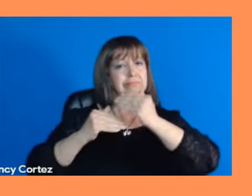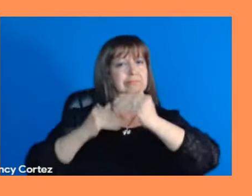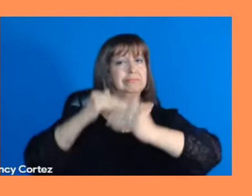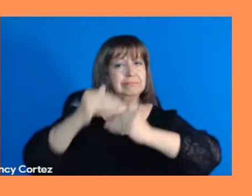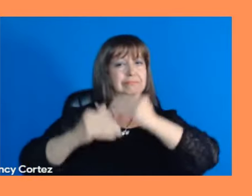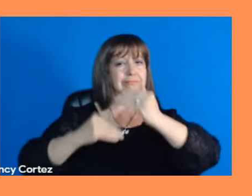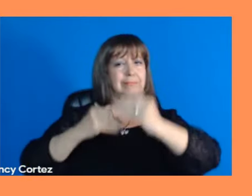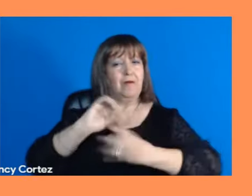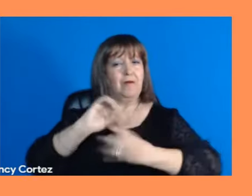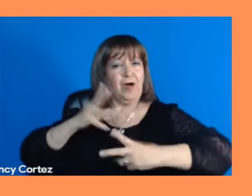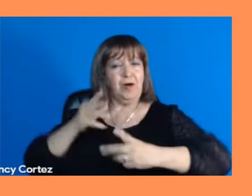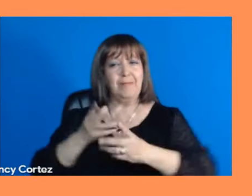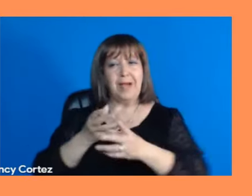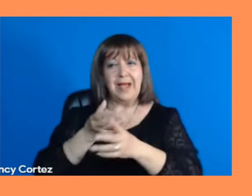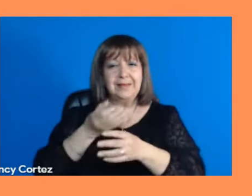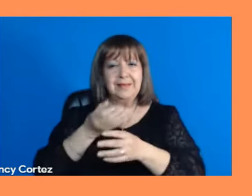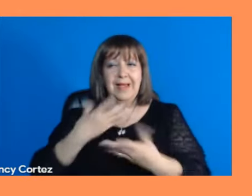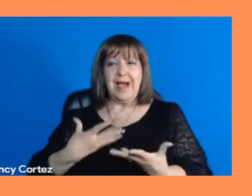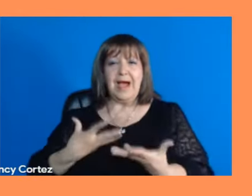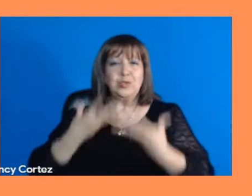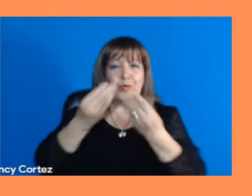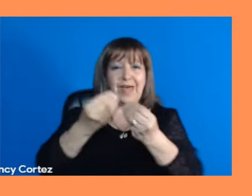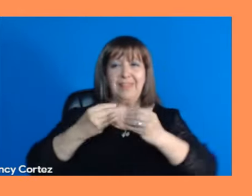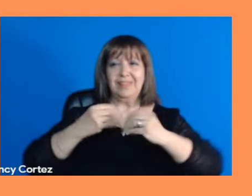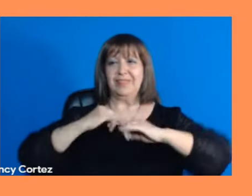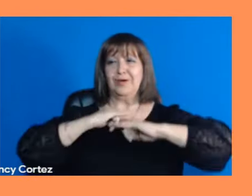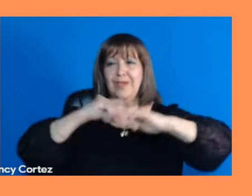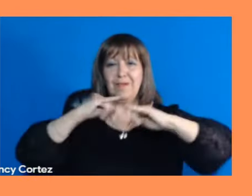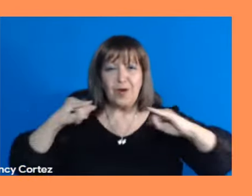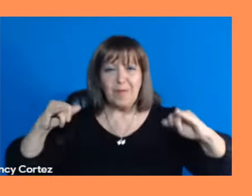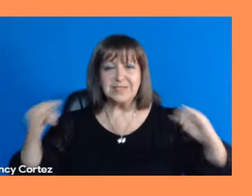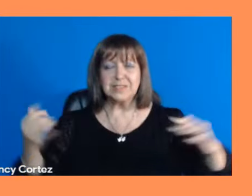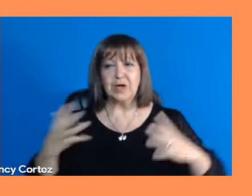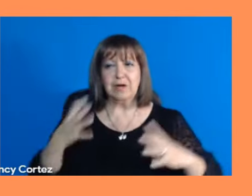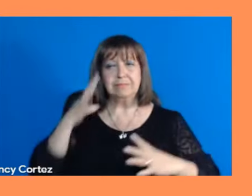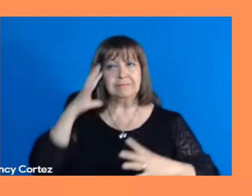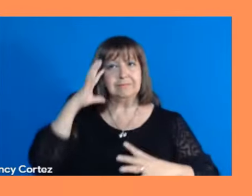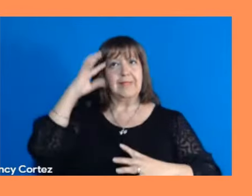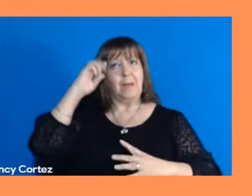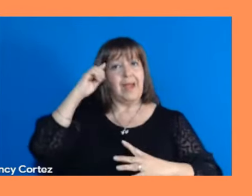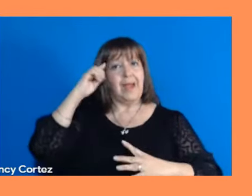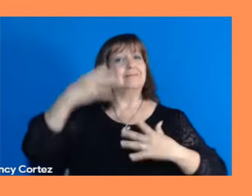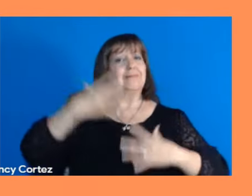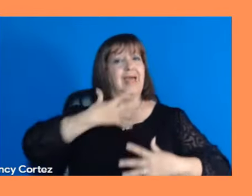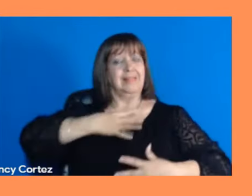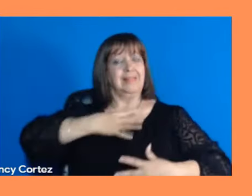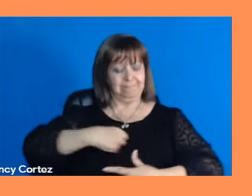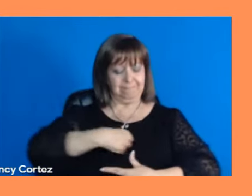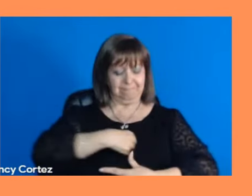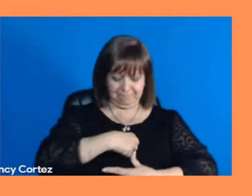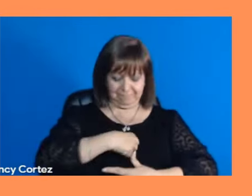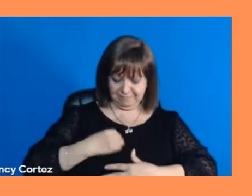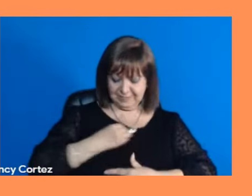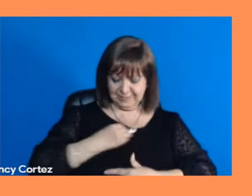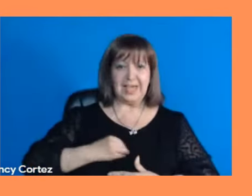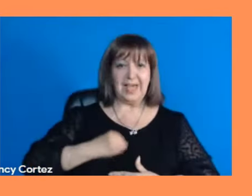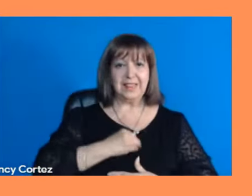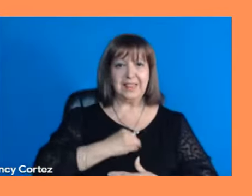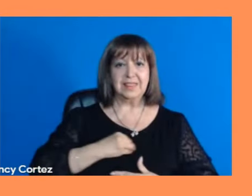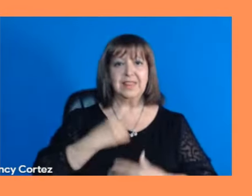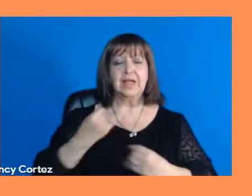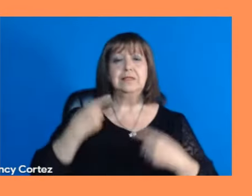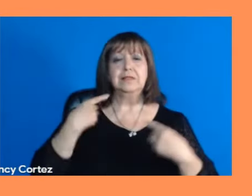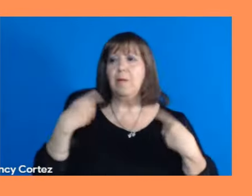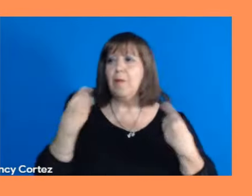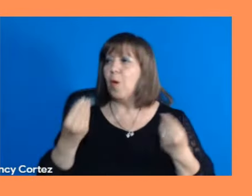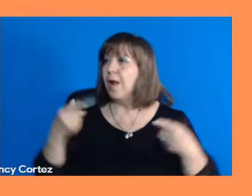aportando información científica sobre los diversos recursos disponibles y brindando orientaciones para